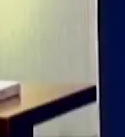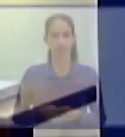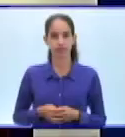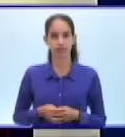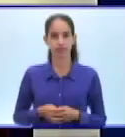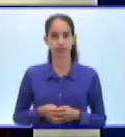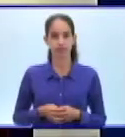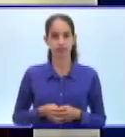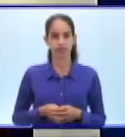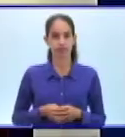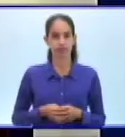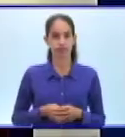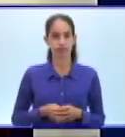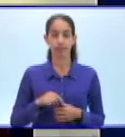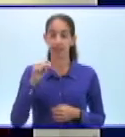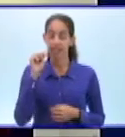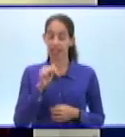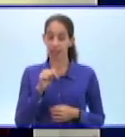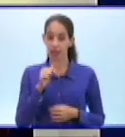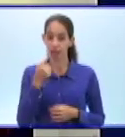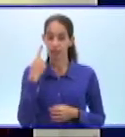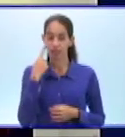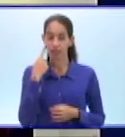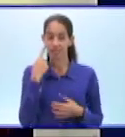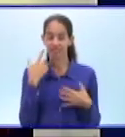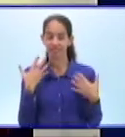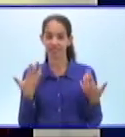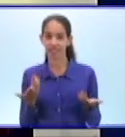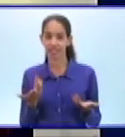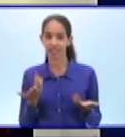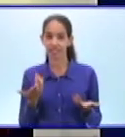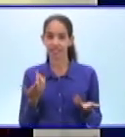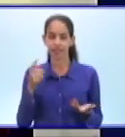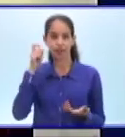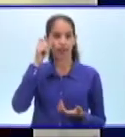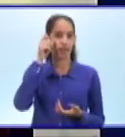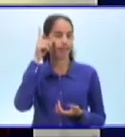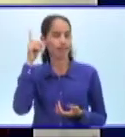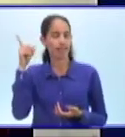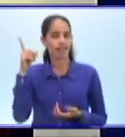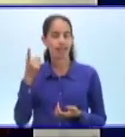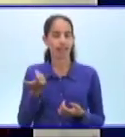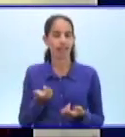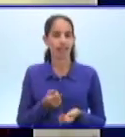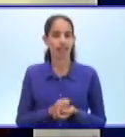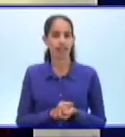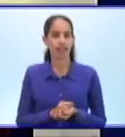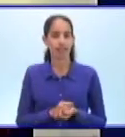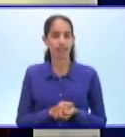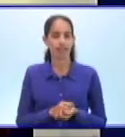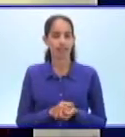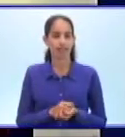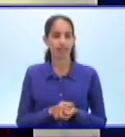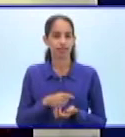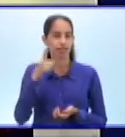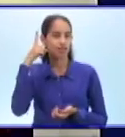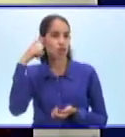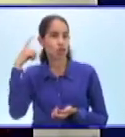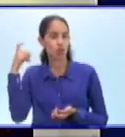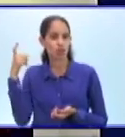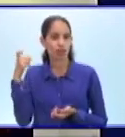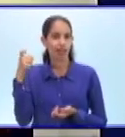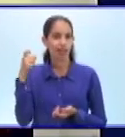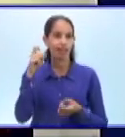Bueno, después de haber poblado nuestras mentes de ideas, de